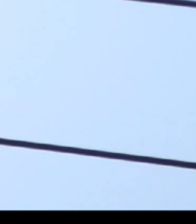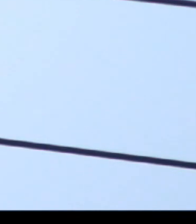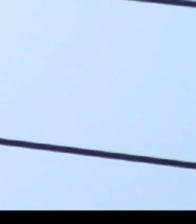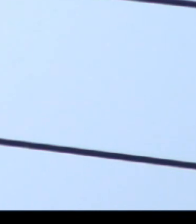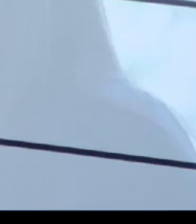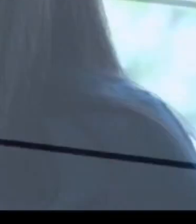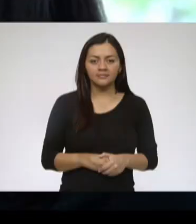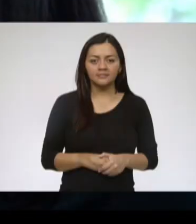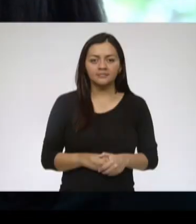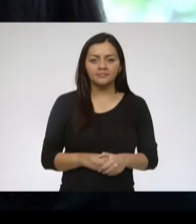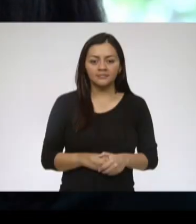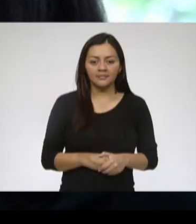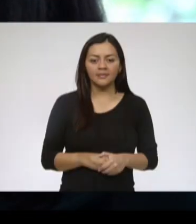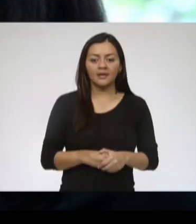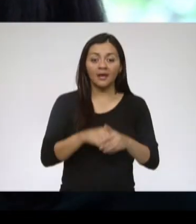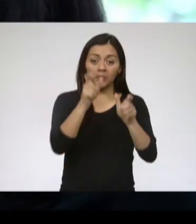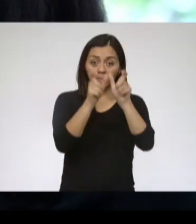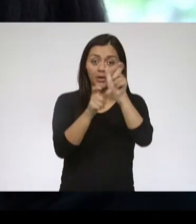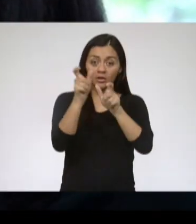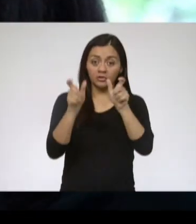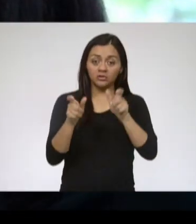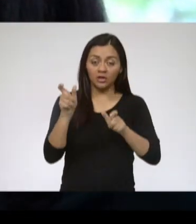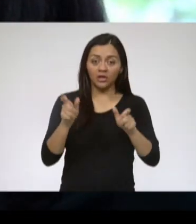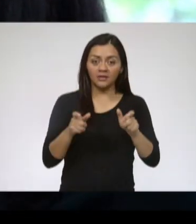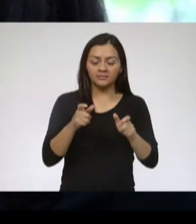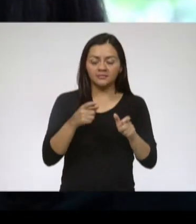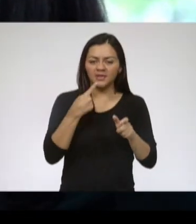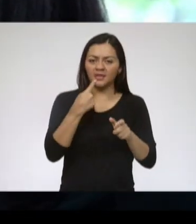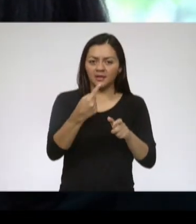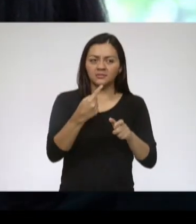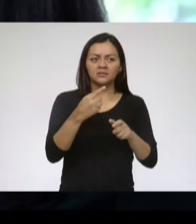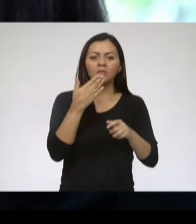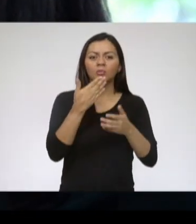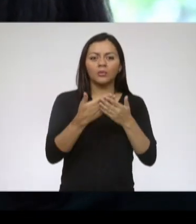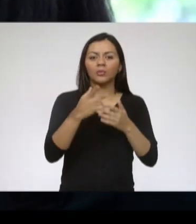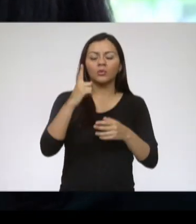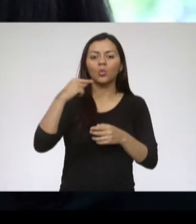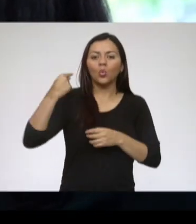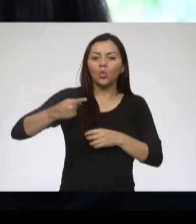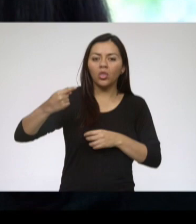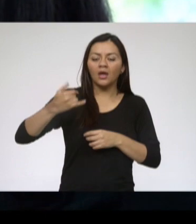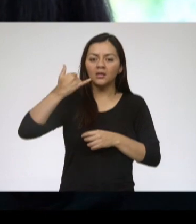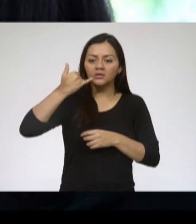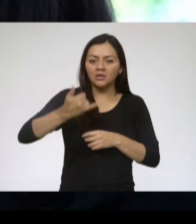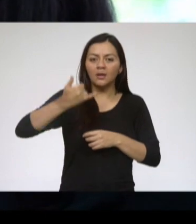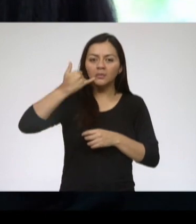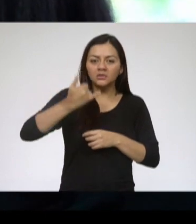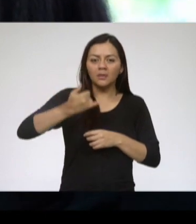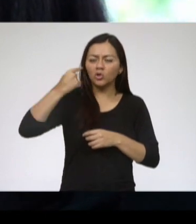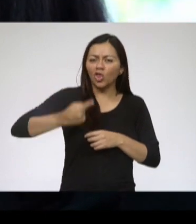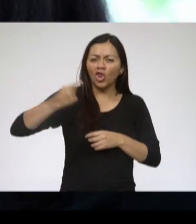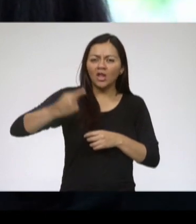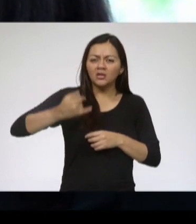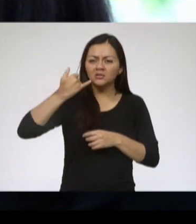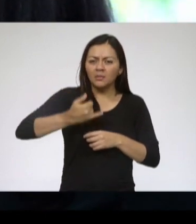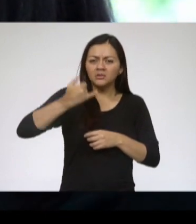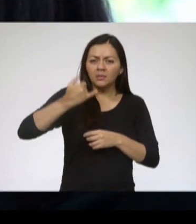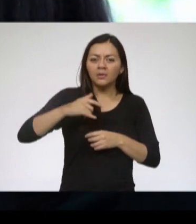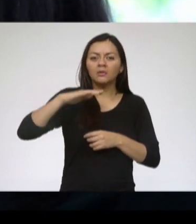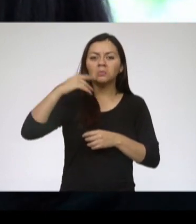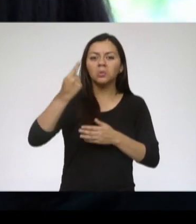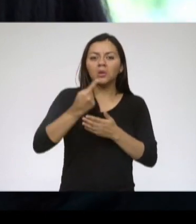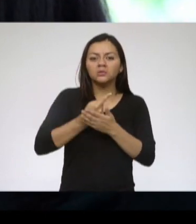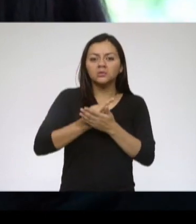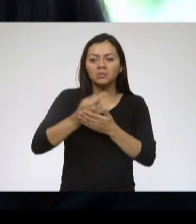Que hay gente que, como dice Araceli, en eso es paseando. Antes la llamada era diaria, después se vuelve semanal, después es cada 15 días